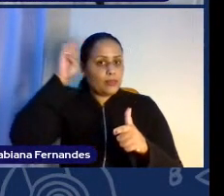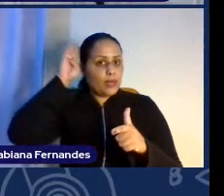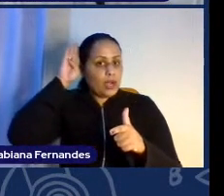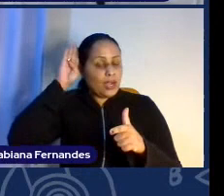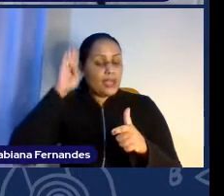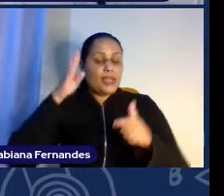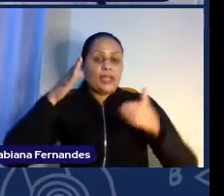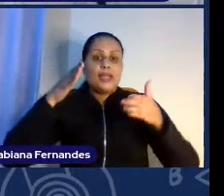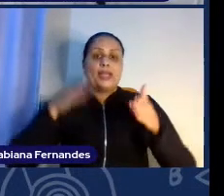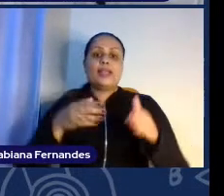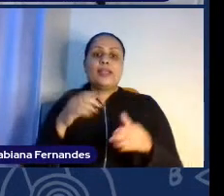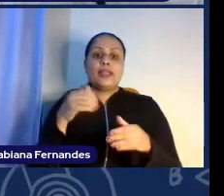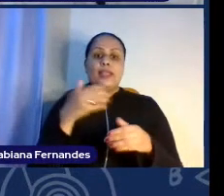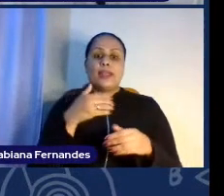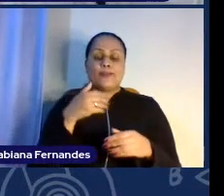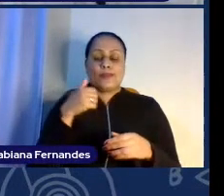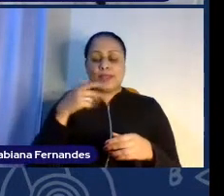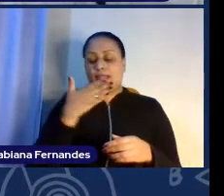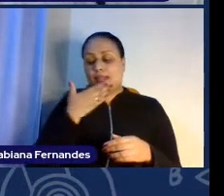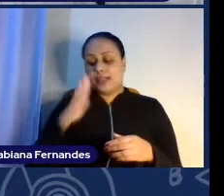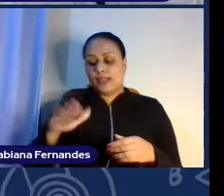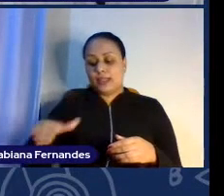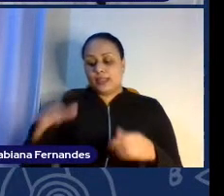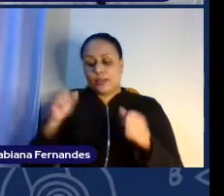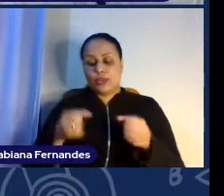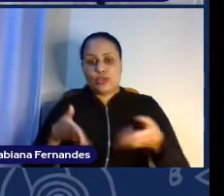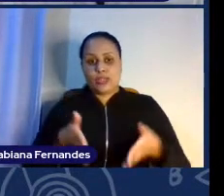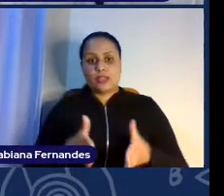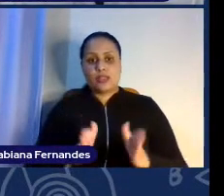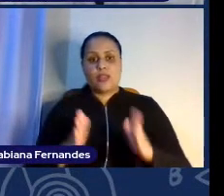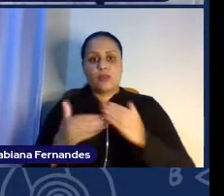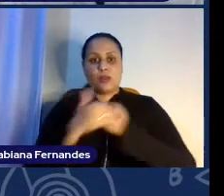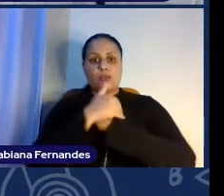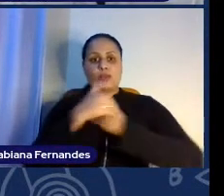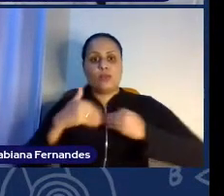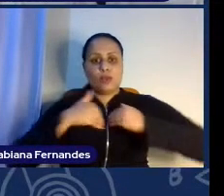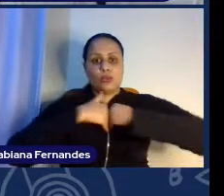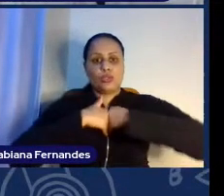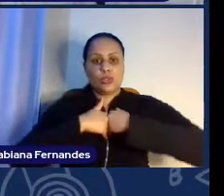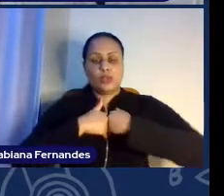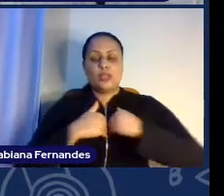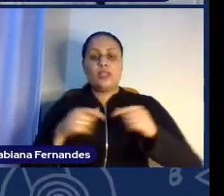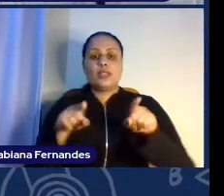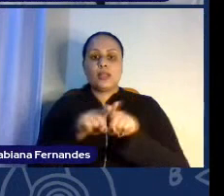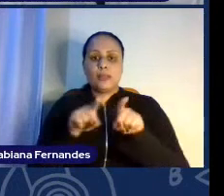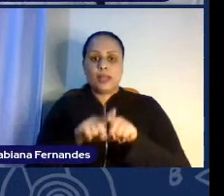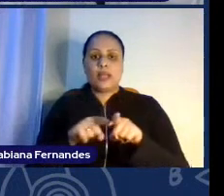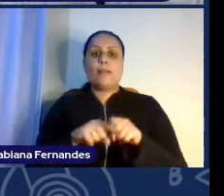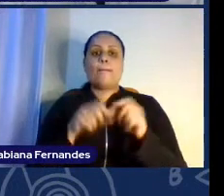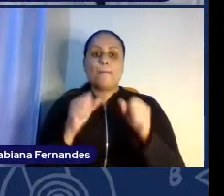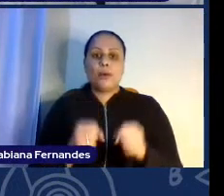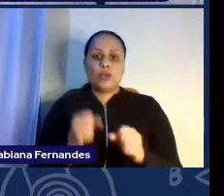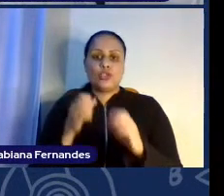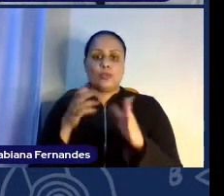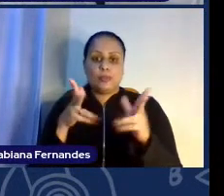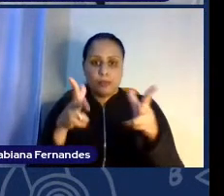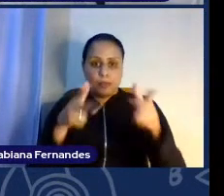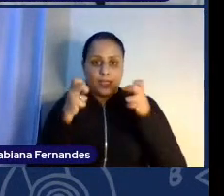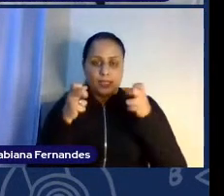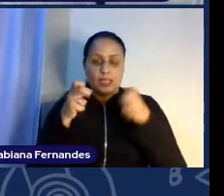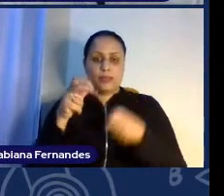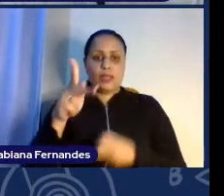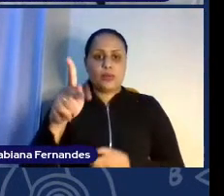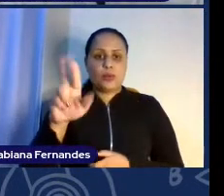de tantas hipótesis que indican cómo factores prenatales pueden dar origen a